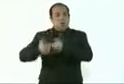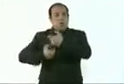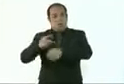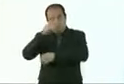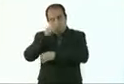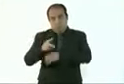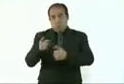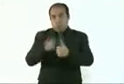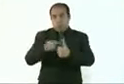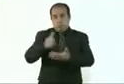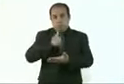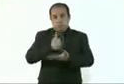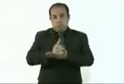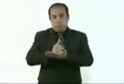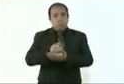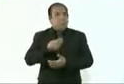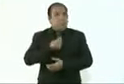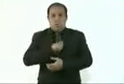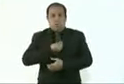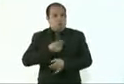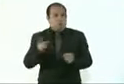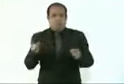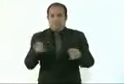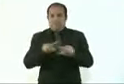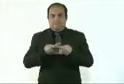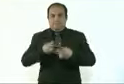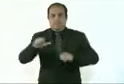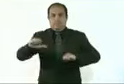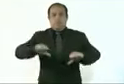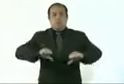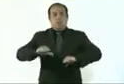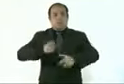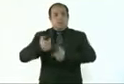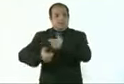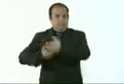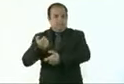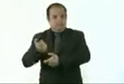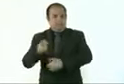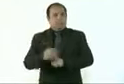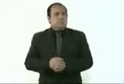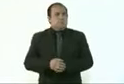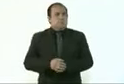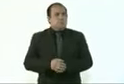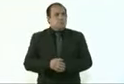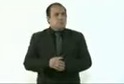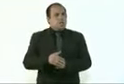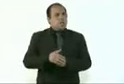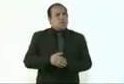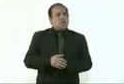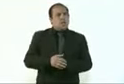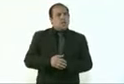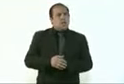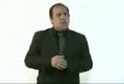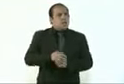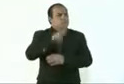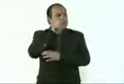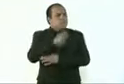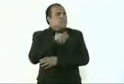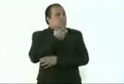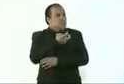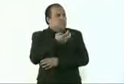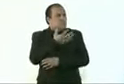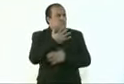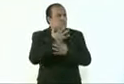y principalmente la ciudad no aguantaría otro cierre de actividades. Yo quisiera saber si es cierto eso y